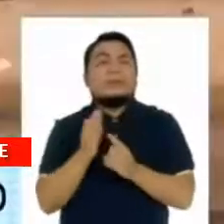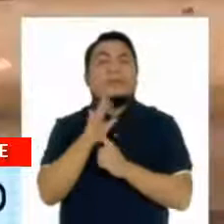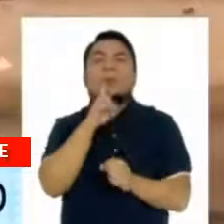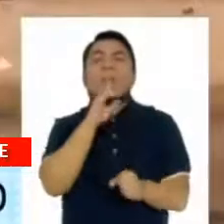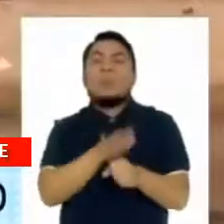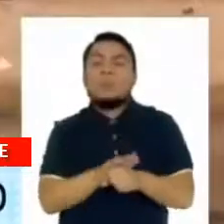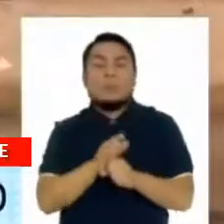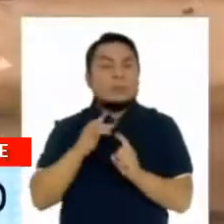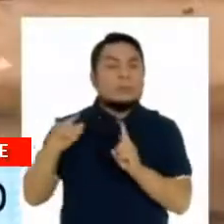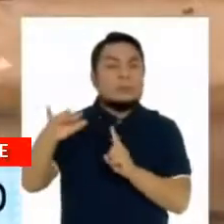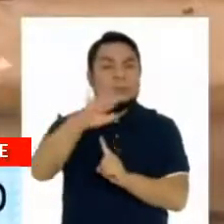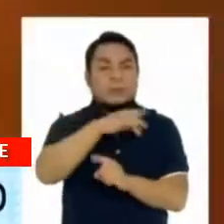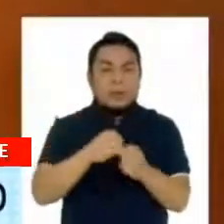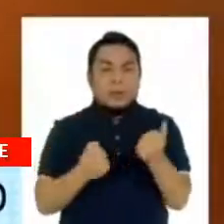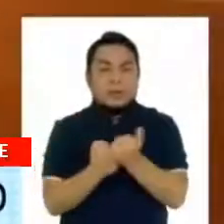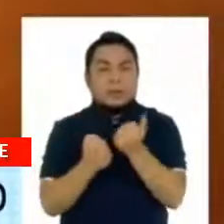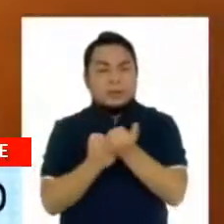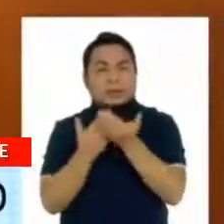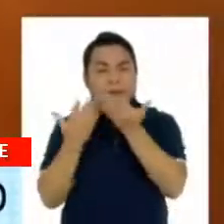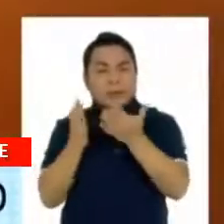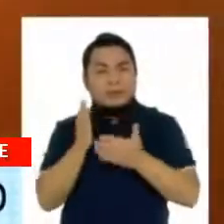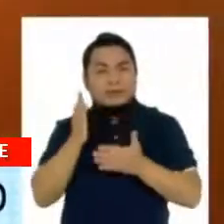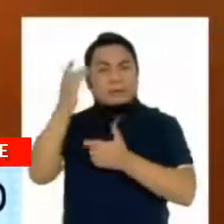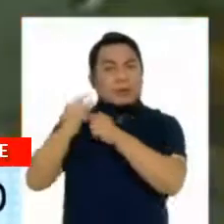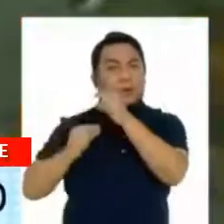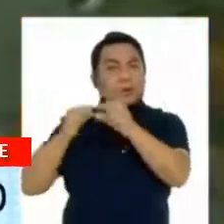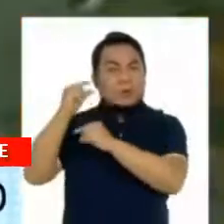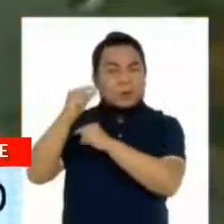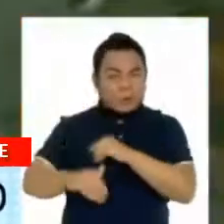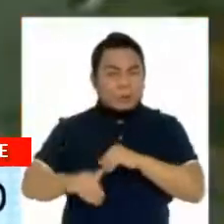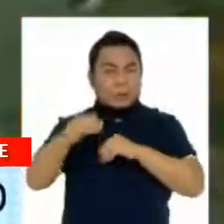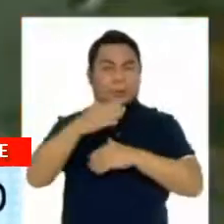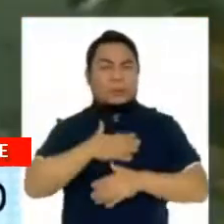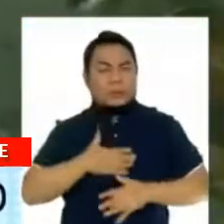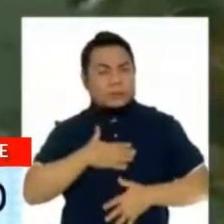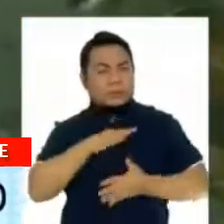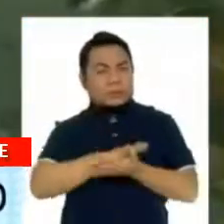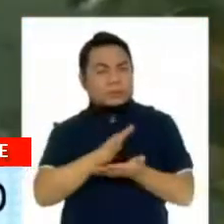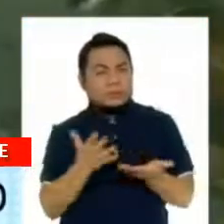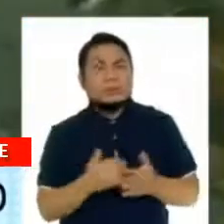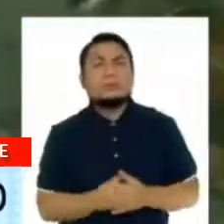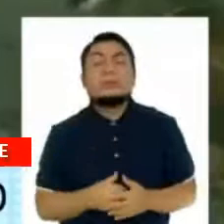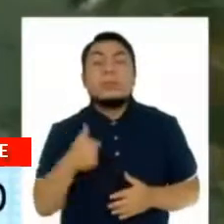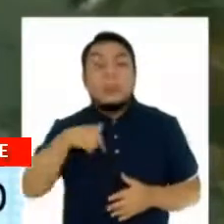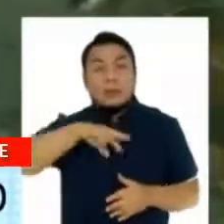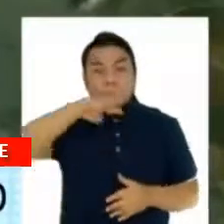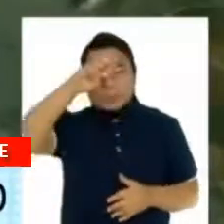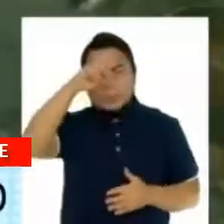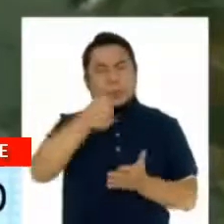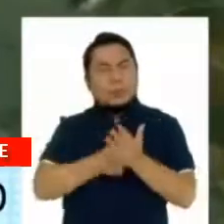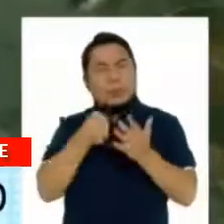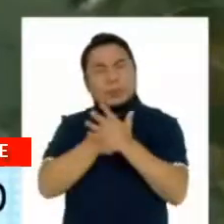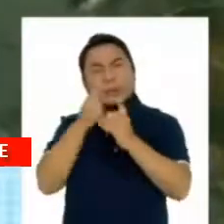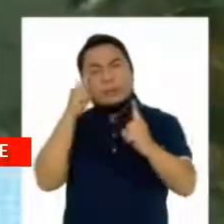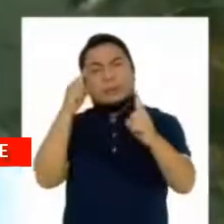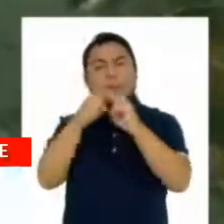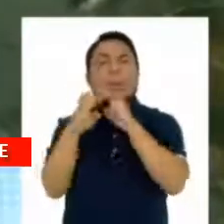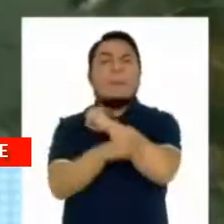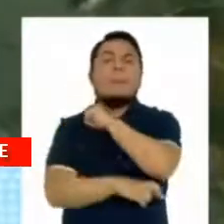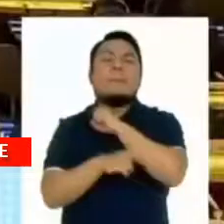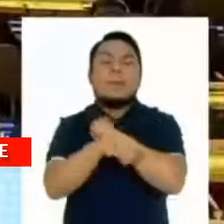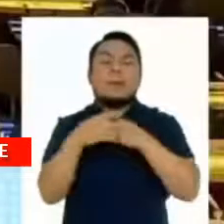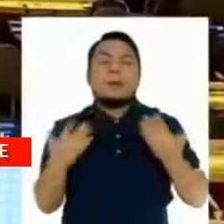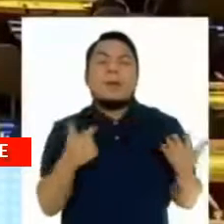compromiso con el medio ambiente a favor de las futuras generaciones. El Perú asume la meta de convertirse en un país de carbono